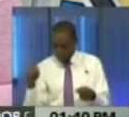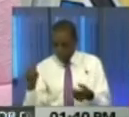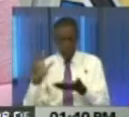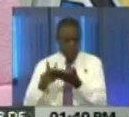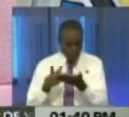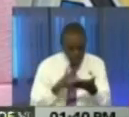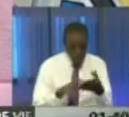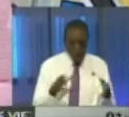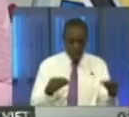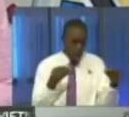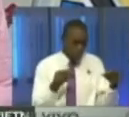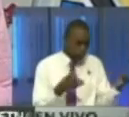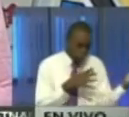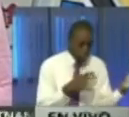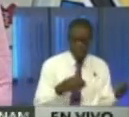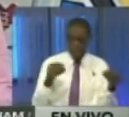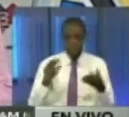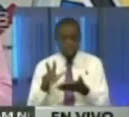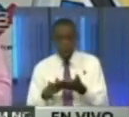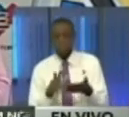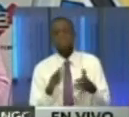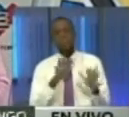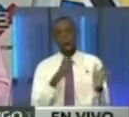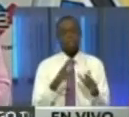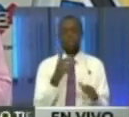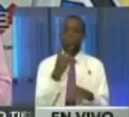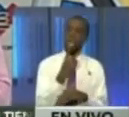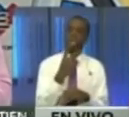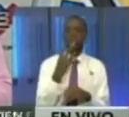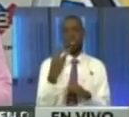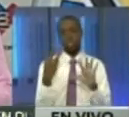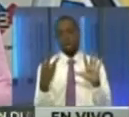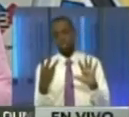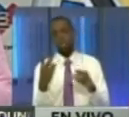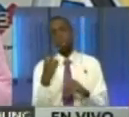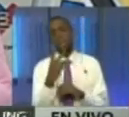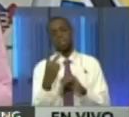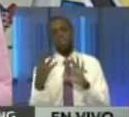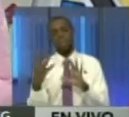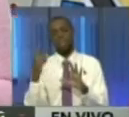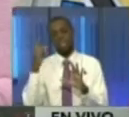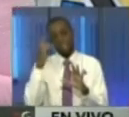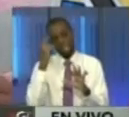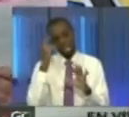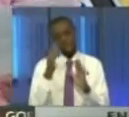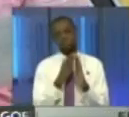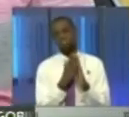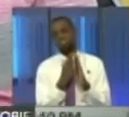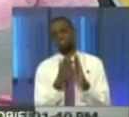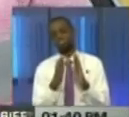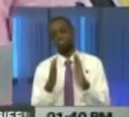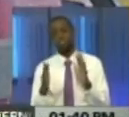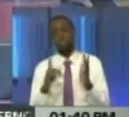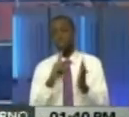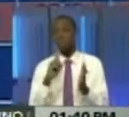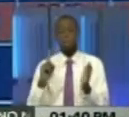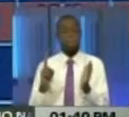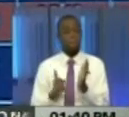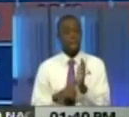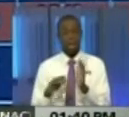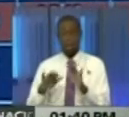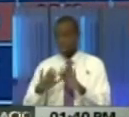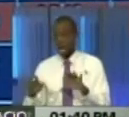esto aproximadamente entre 28 y 29 días para hacer, en todo caso, si se cumplieran con todos, la